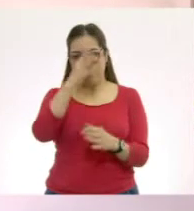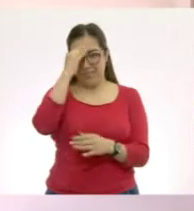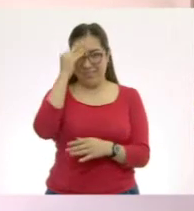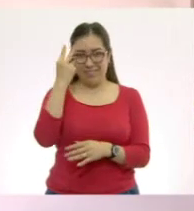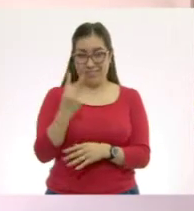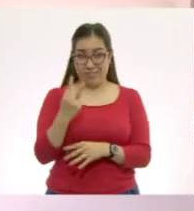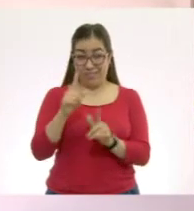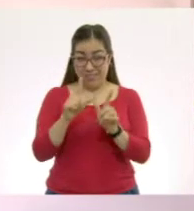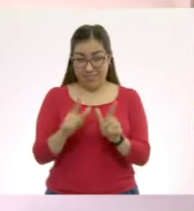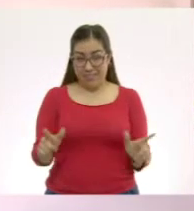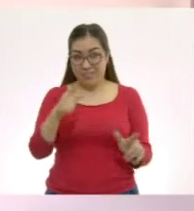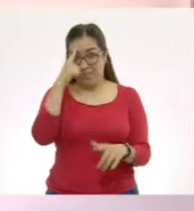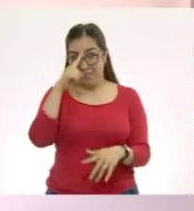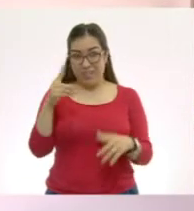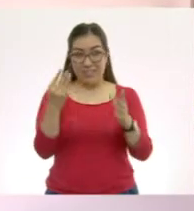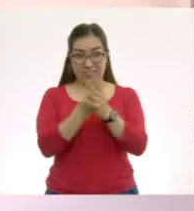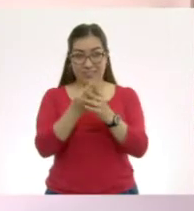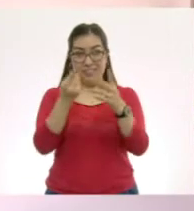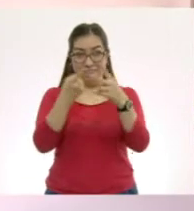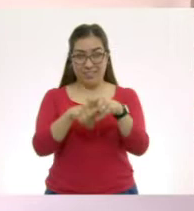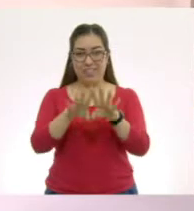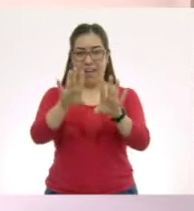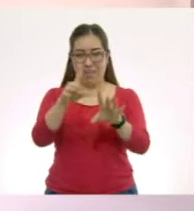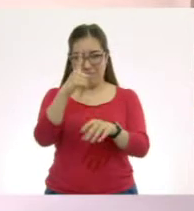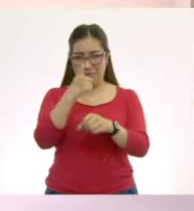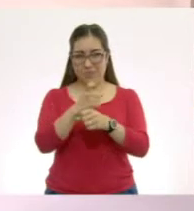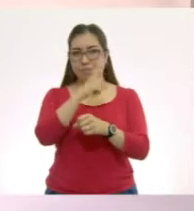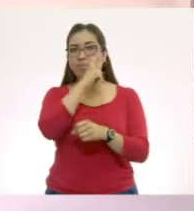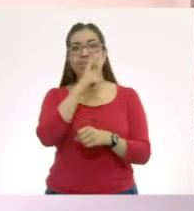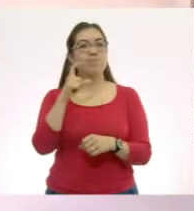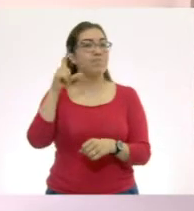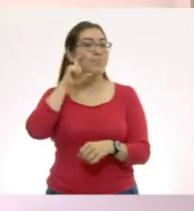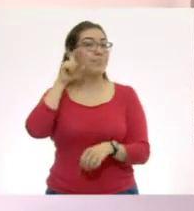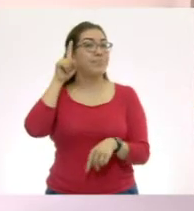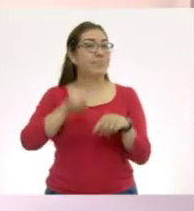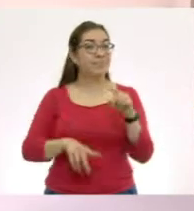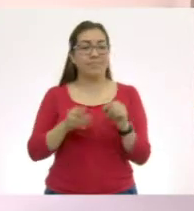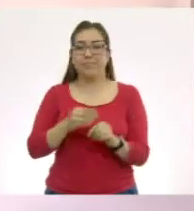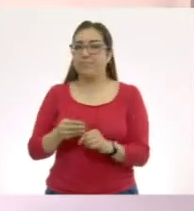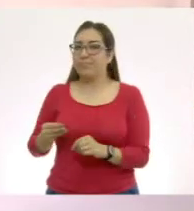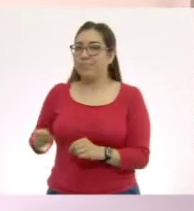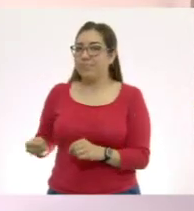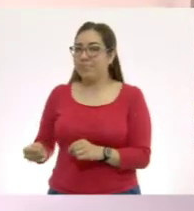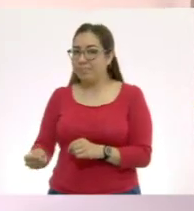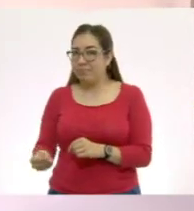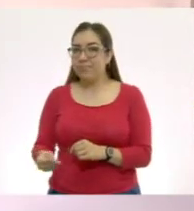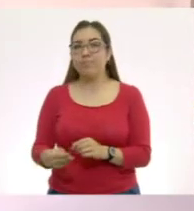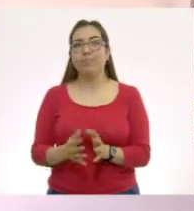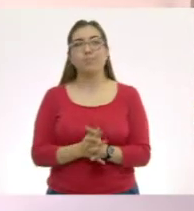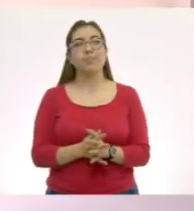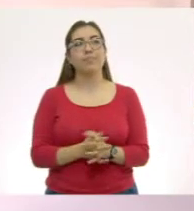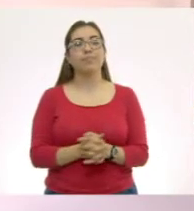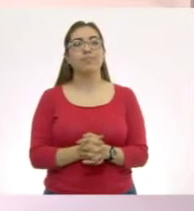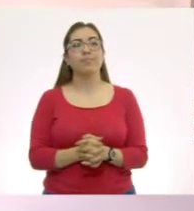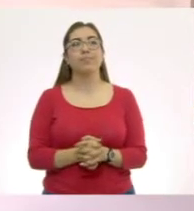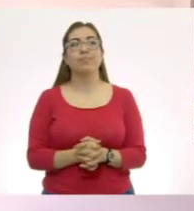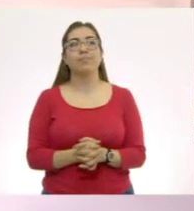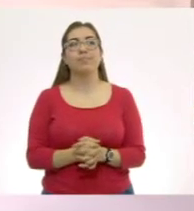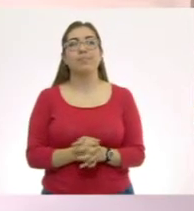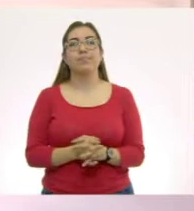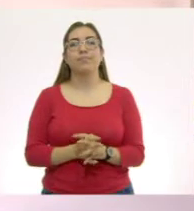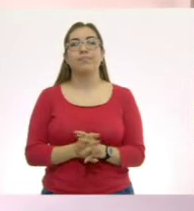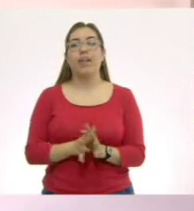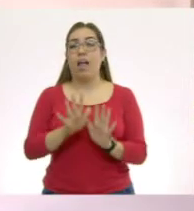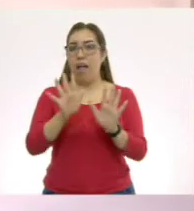su clase? Bueno, yo solo me voy a quitar el cubrebocas. Listo, ahora sí. ¡Ay! Me voy a arreglar para mi clase. Ah,